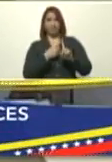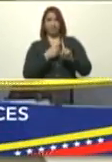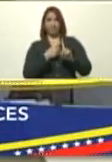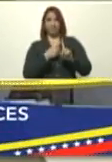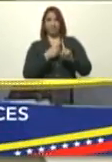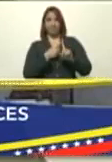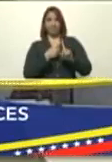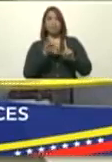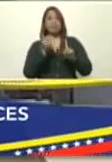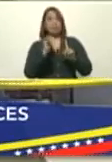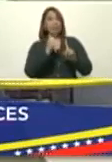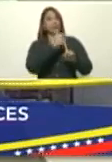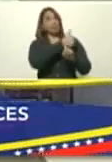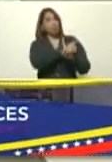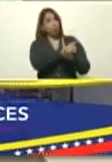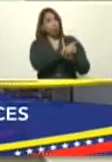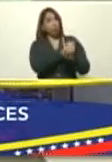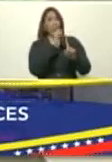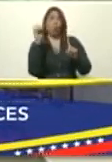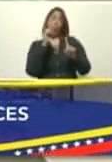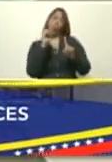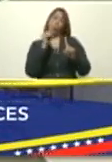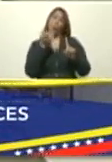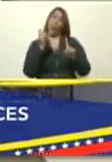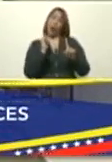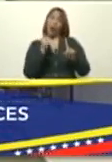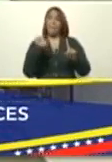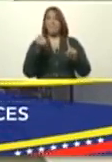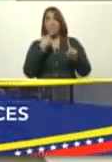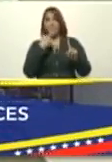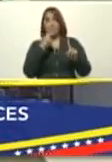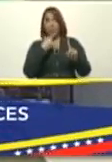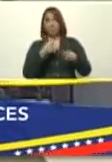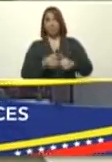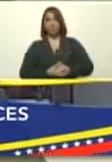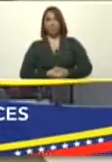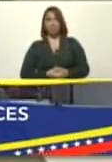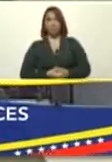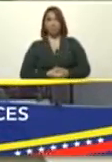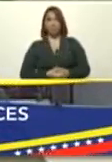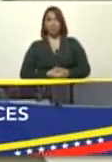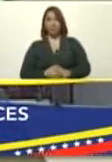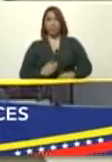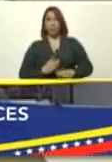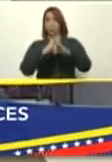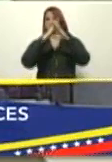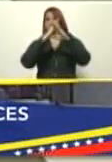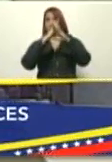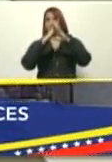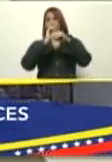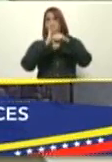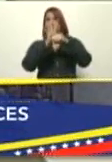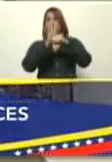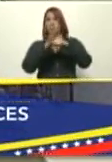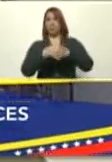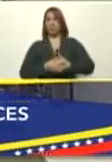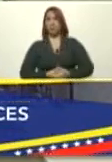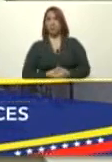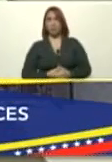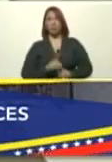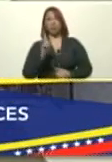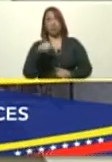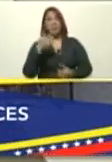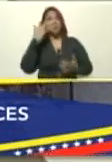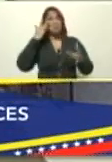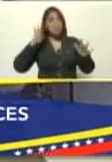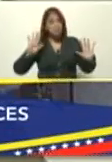que exista la vacuna o que existan los tratamientos que corten el coronavirus. Eso también es